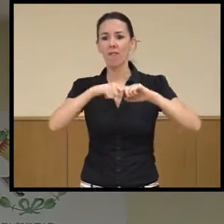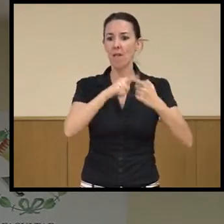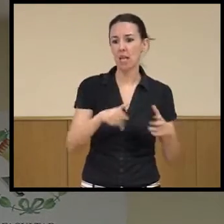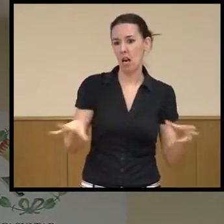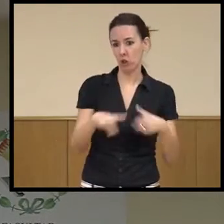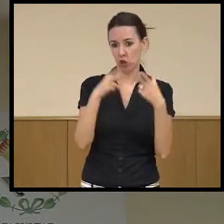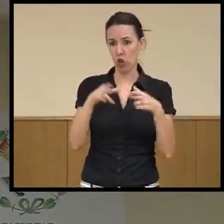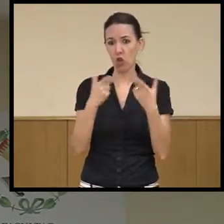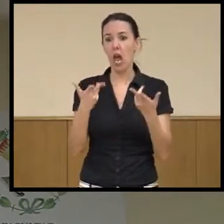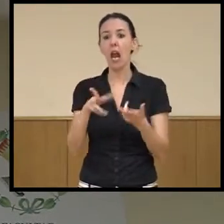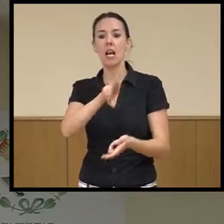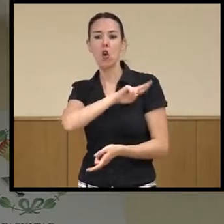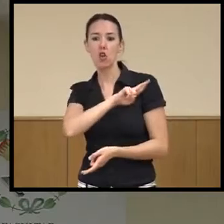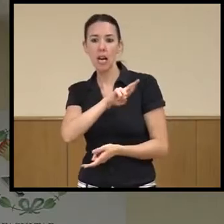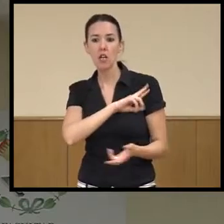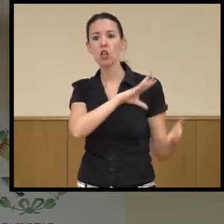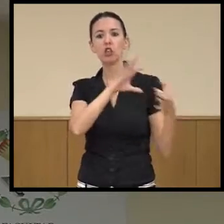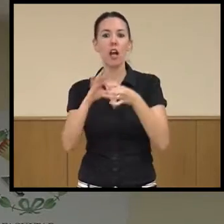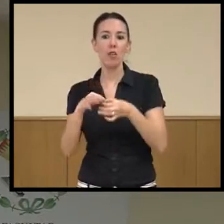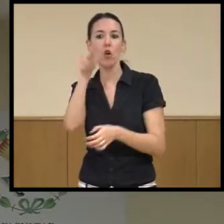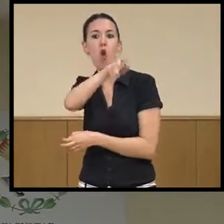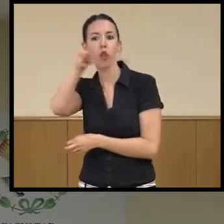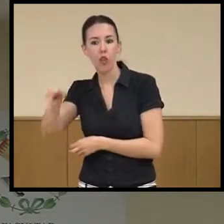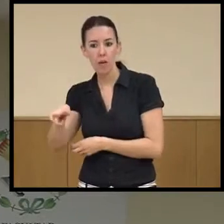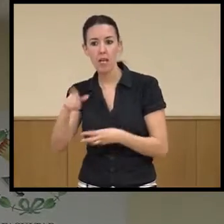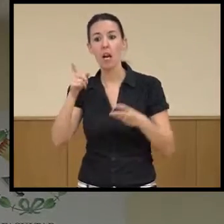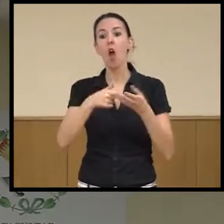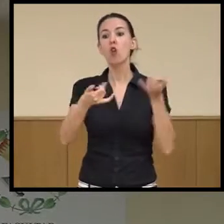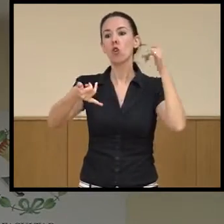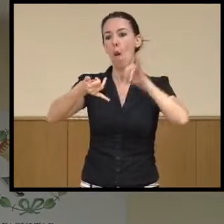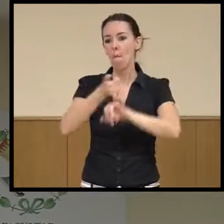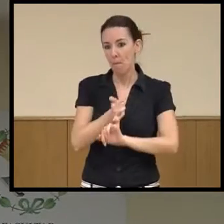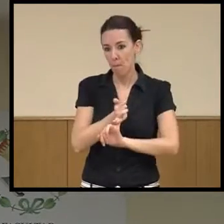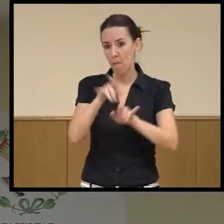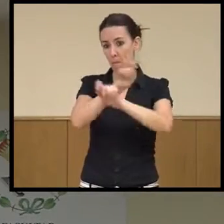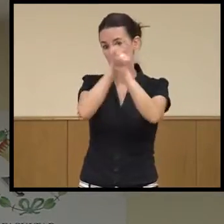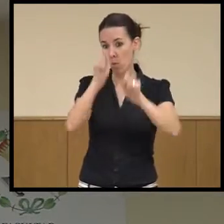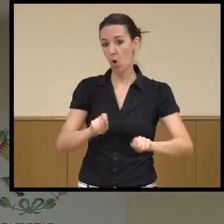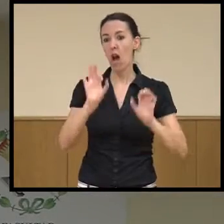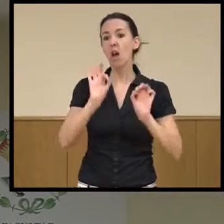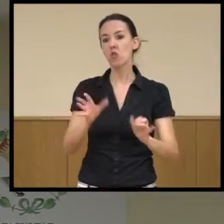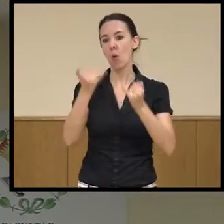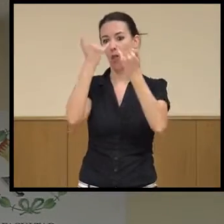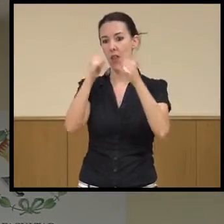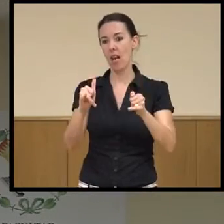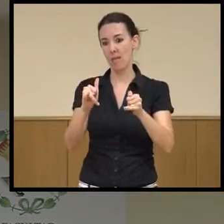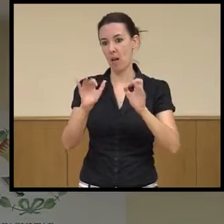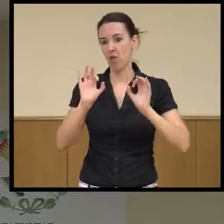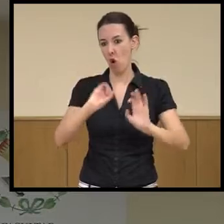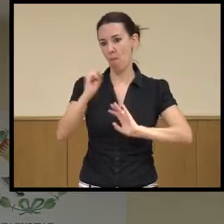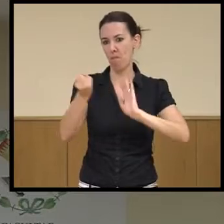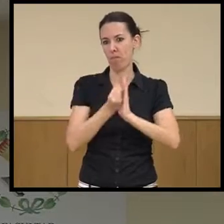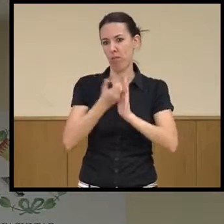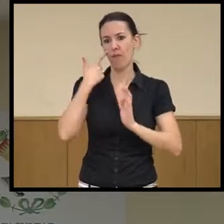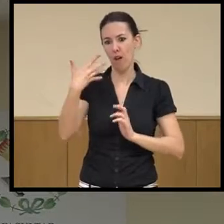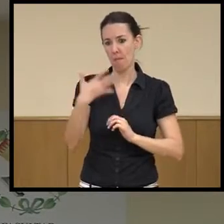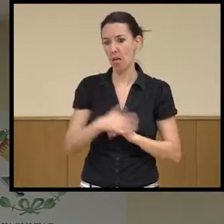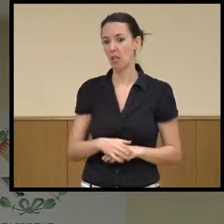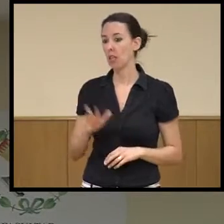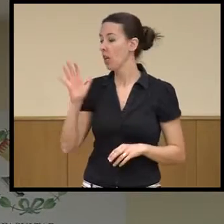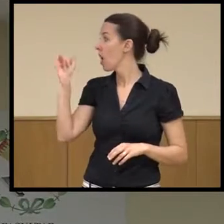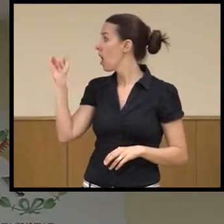social, lo religioso con lo civil, con la unión matrimonial, la boda, como celebración paradigmática. Tenemos aquí, en